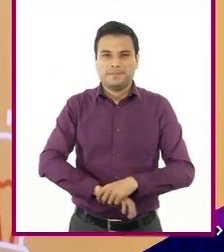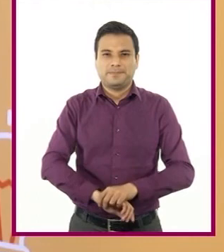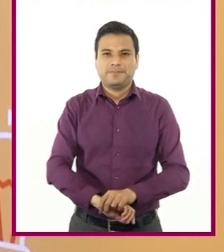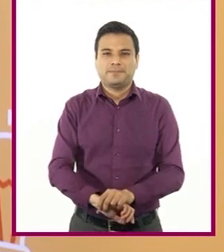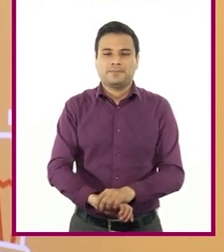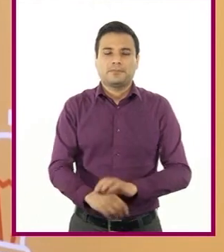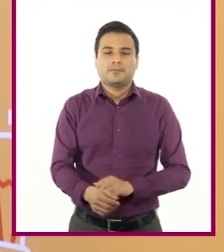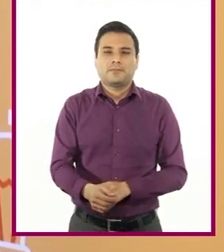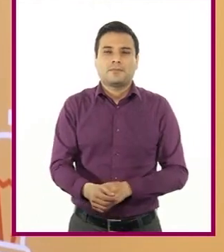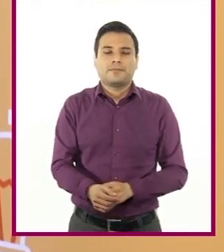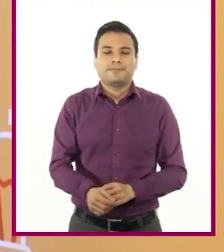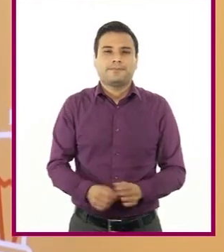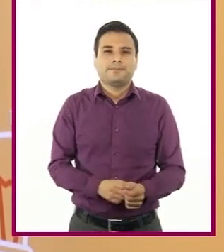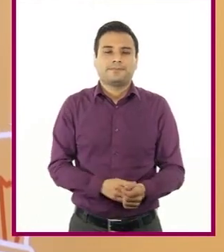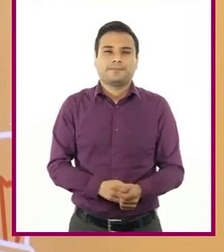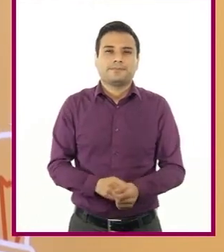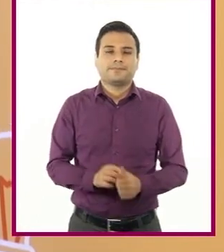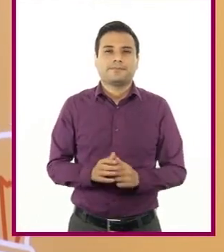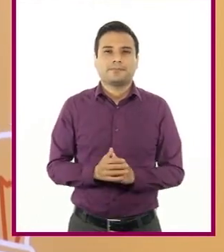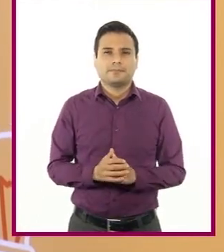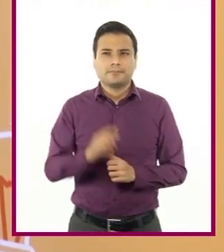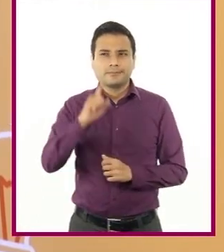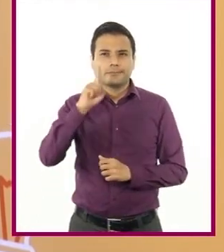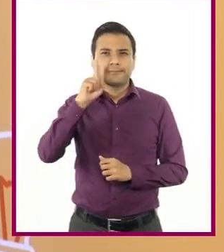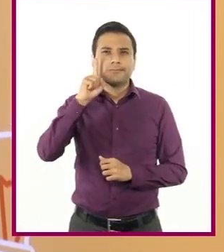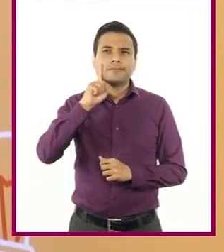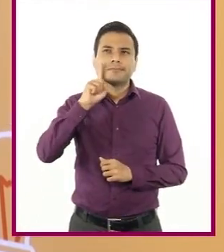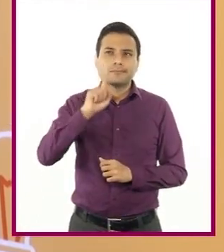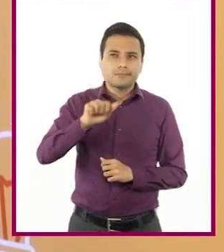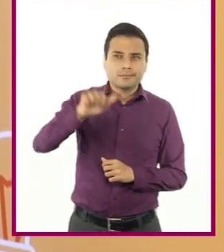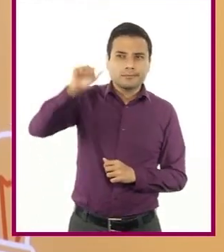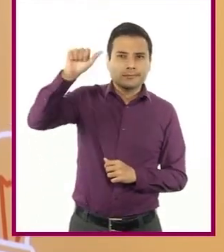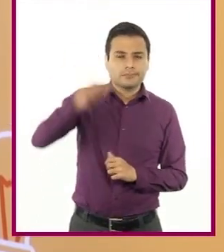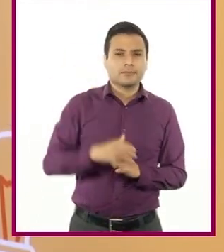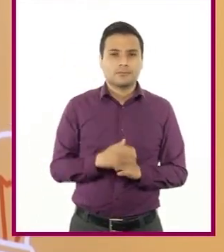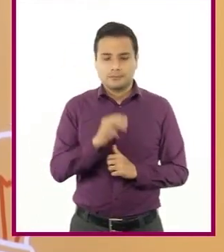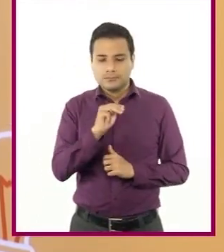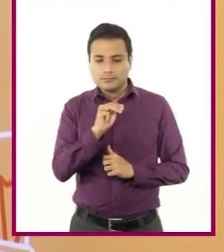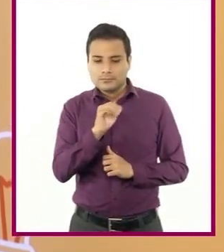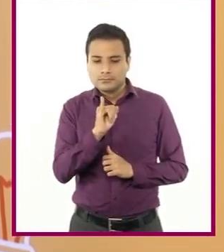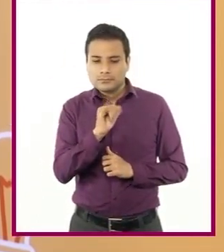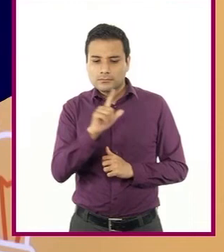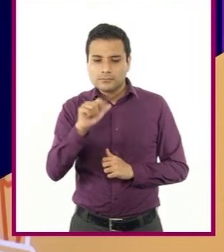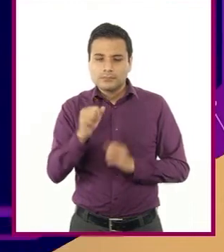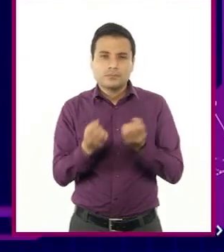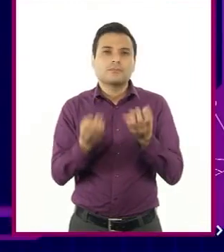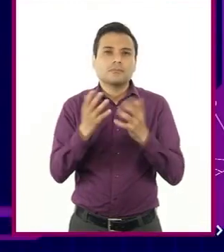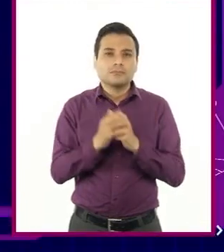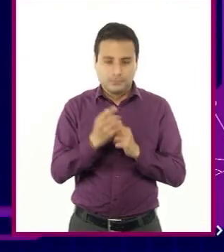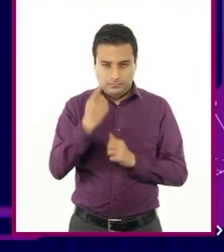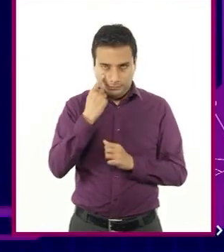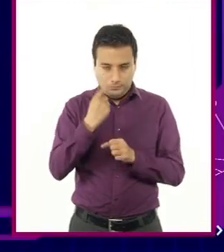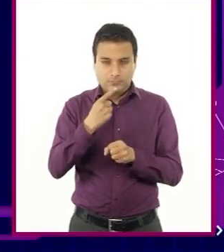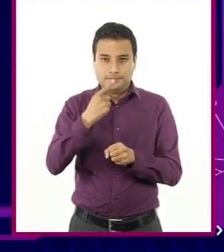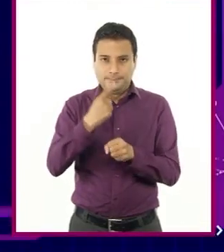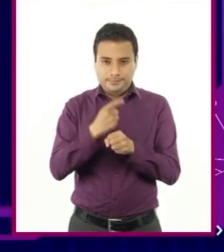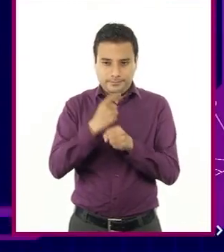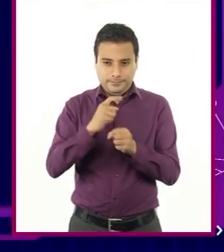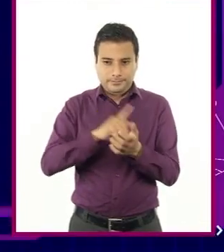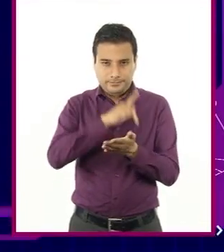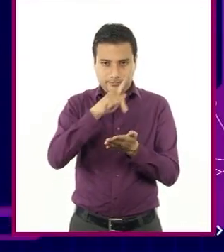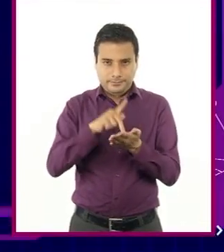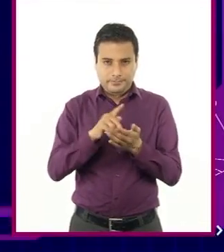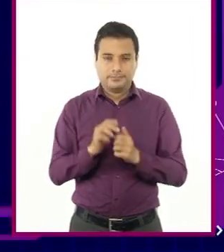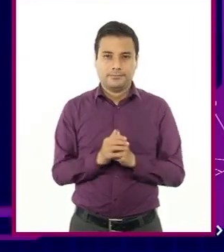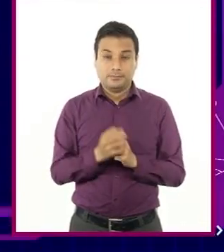Una manera de calcular la estatura de Jessica en millas es primero expresar esa medida en kilómetros. Vamos a hacerlo.